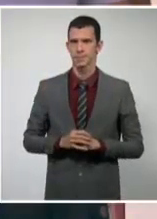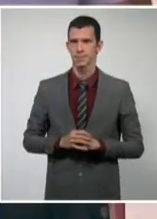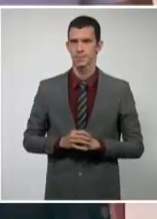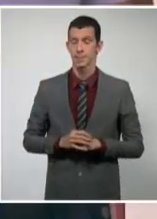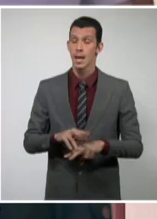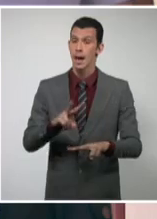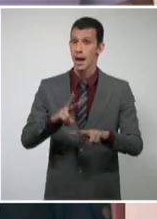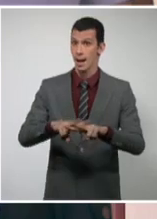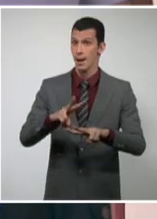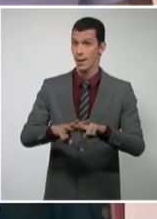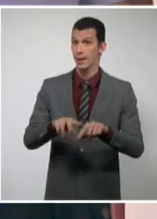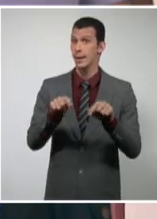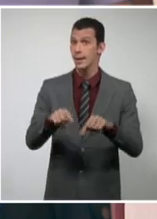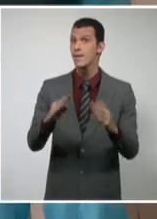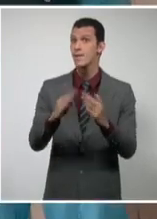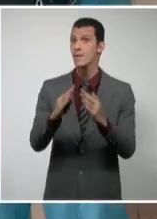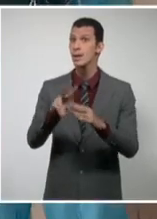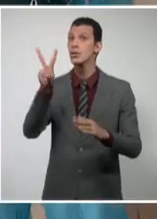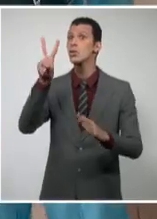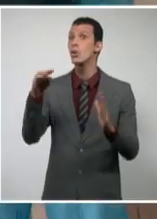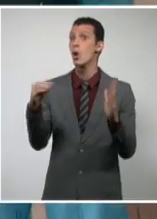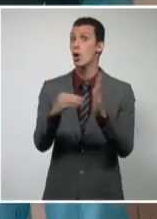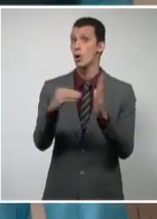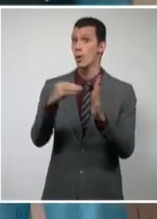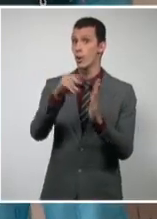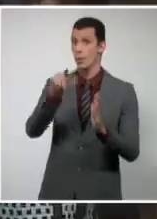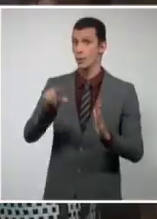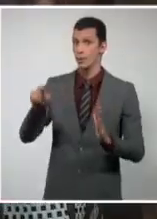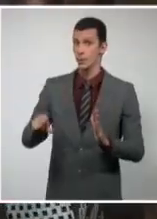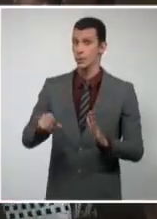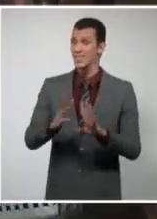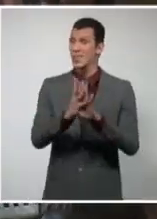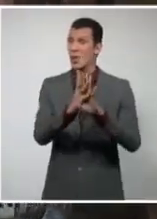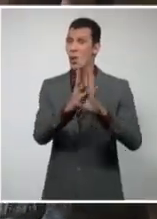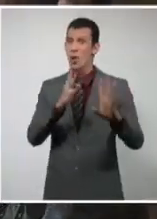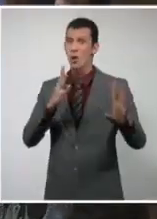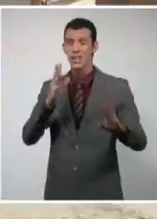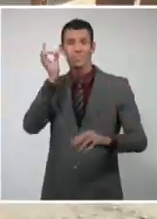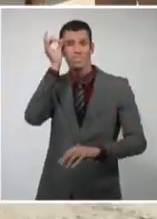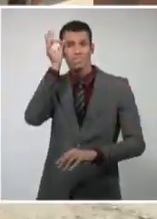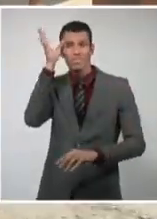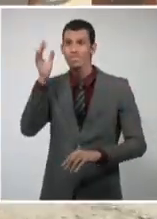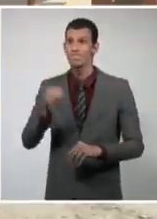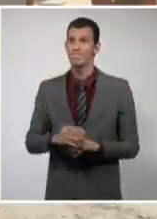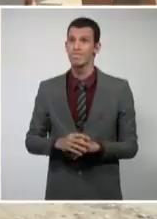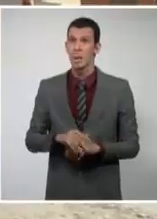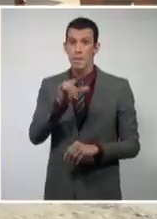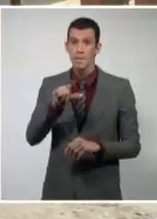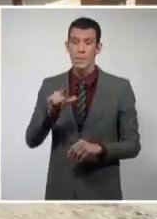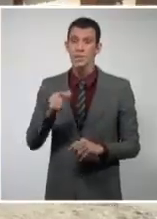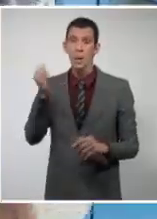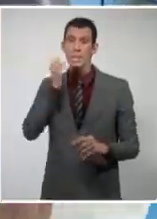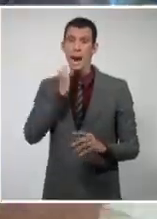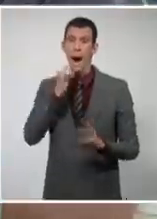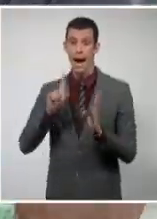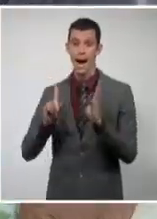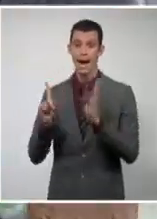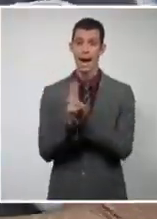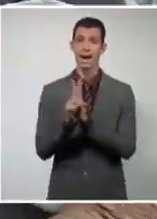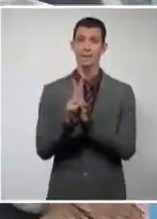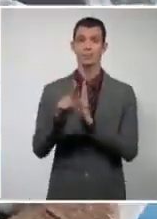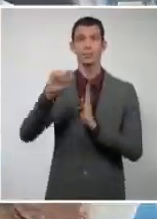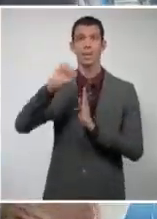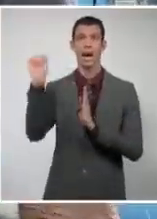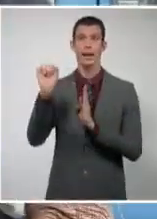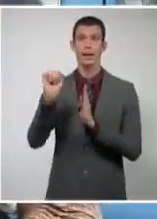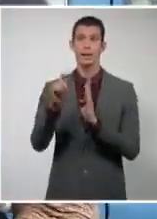de habitantes, esas carencias convierten las colas en una carrera contra la disponibilidad de artículos de primera necesidad. El detergente, lo pueden